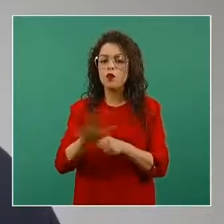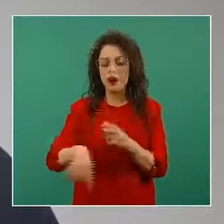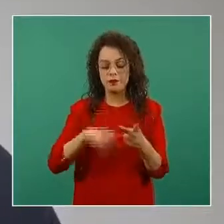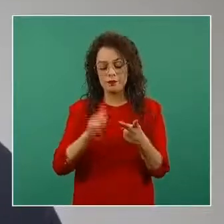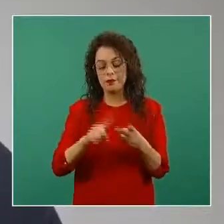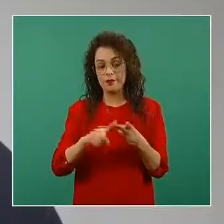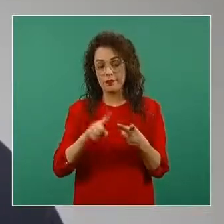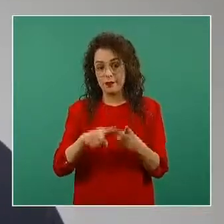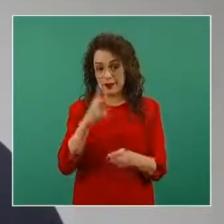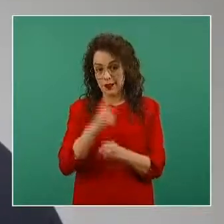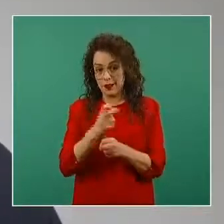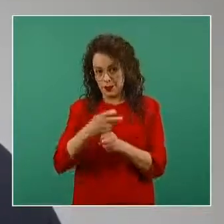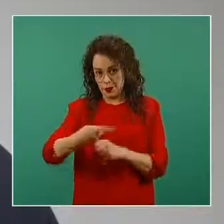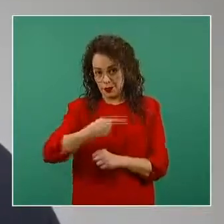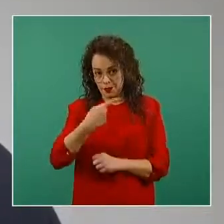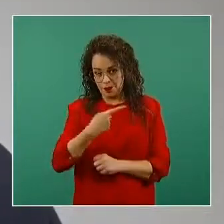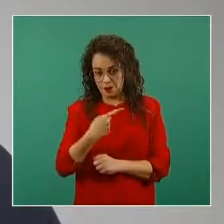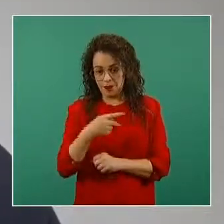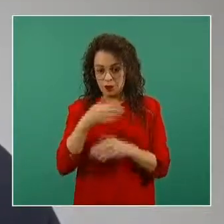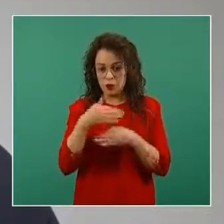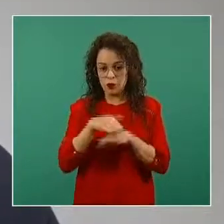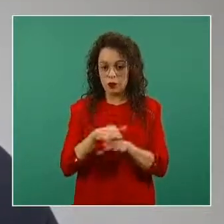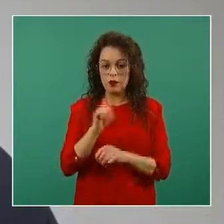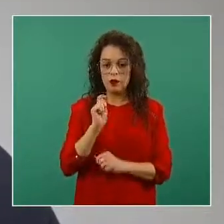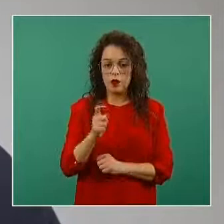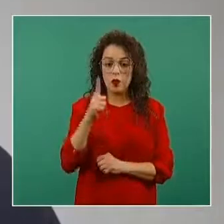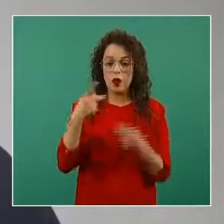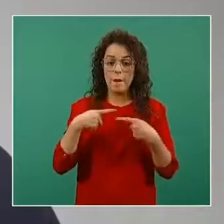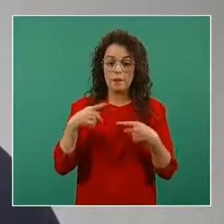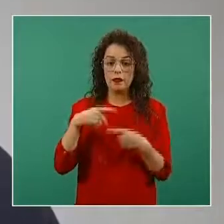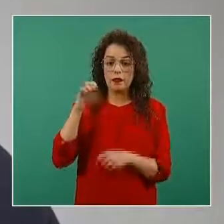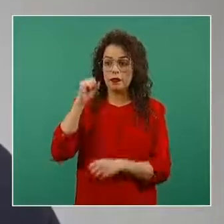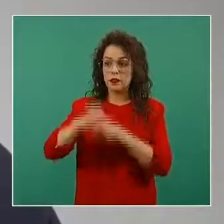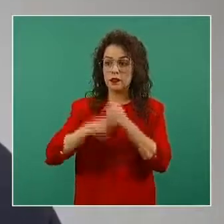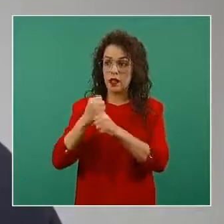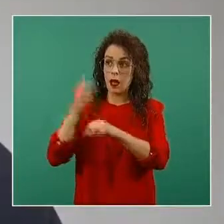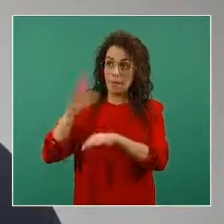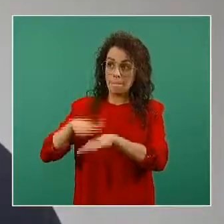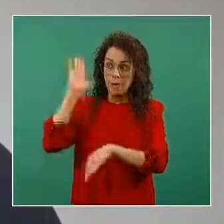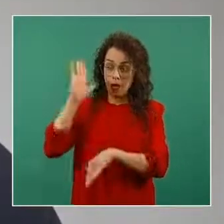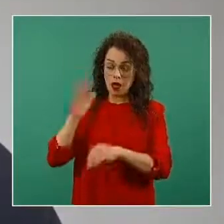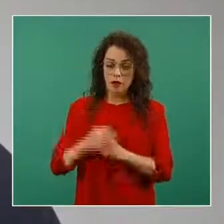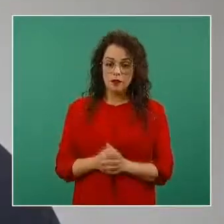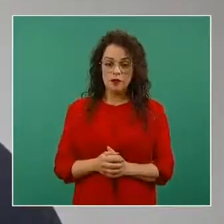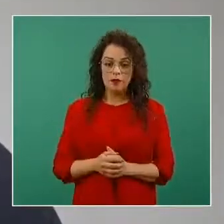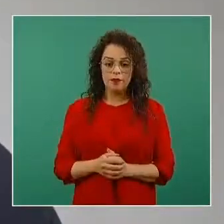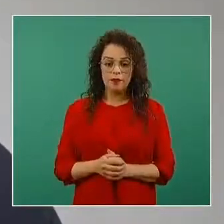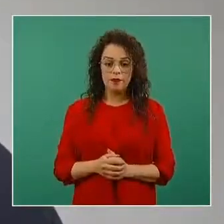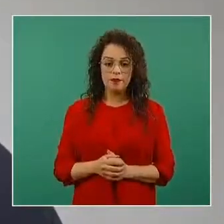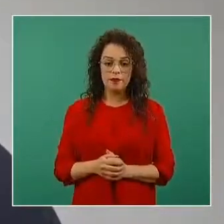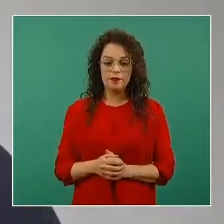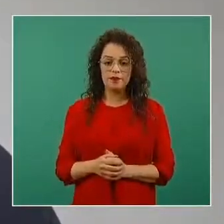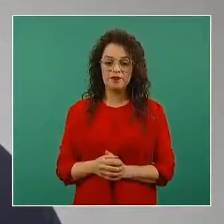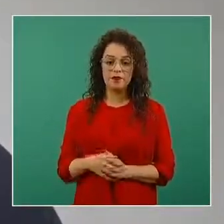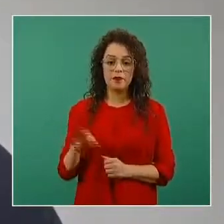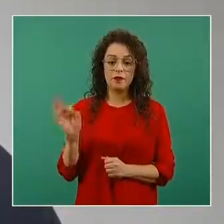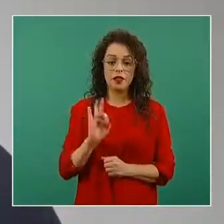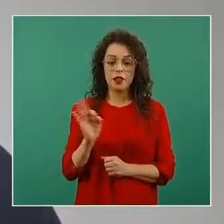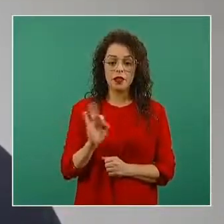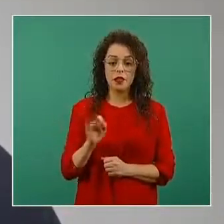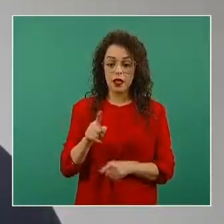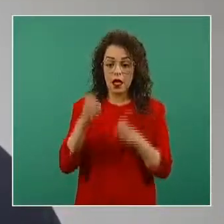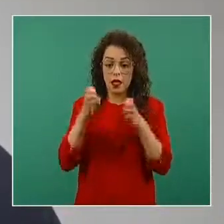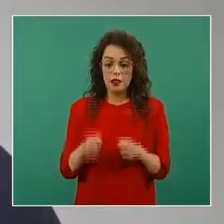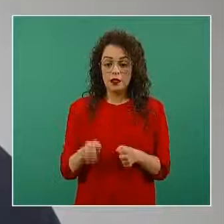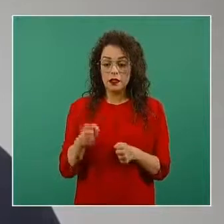consultaba en relación a si una persona que tiene 60 años o más y en su momento se encontraba en uno de estos